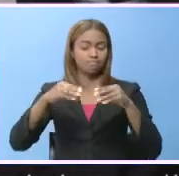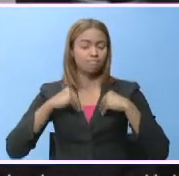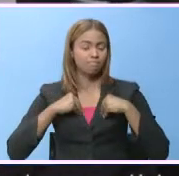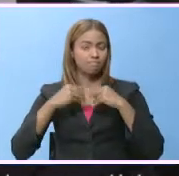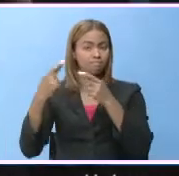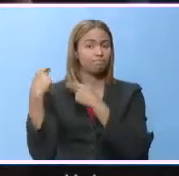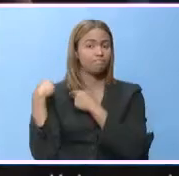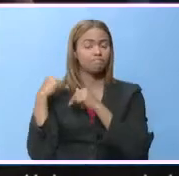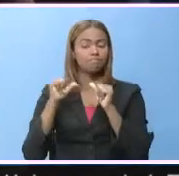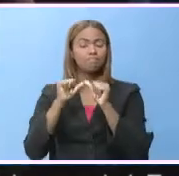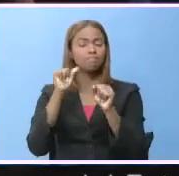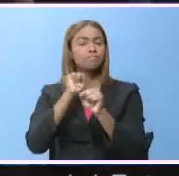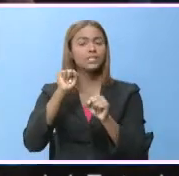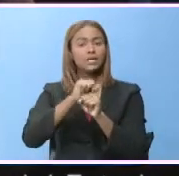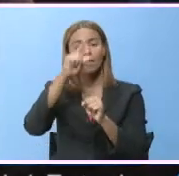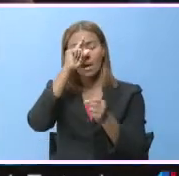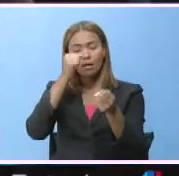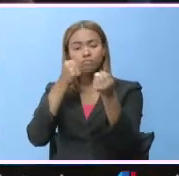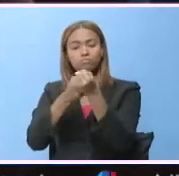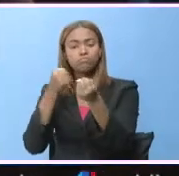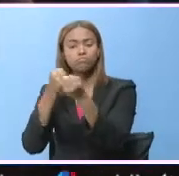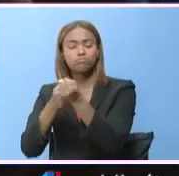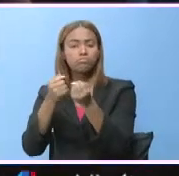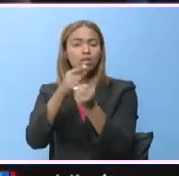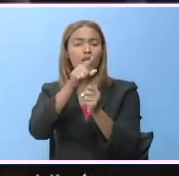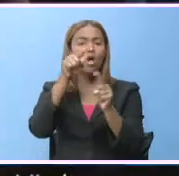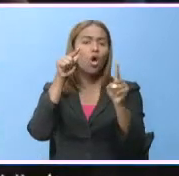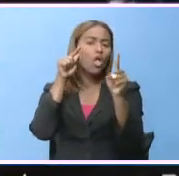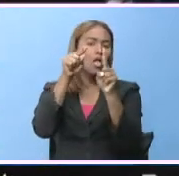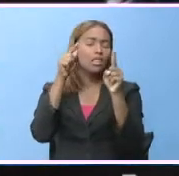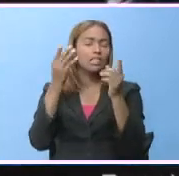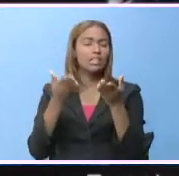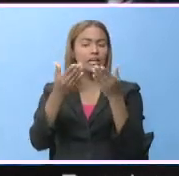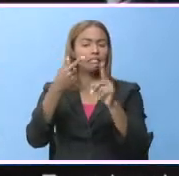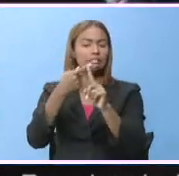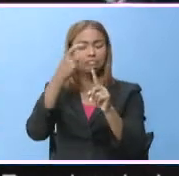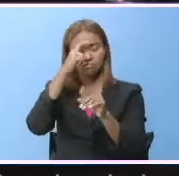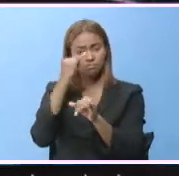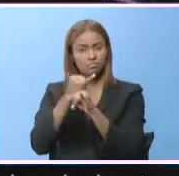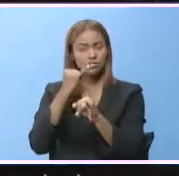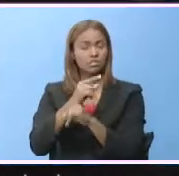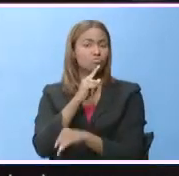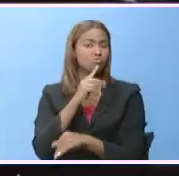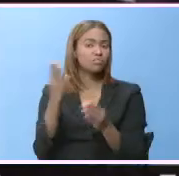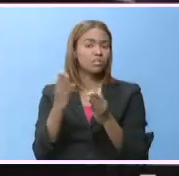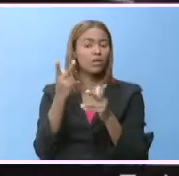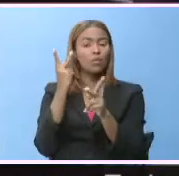de continuar trabajando para dar respuestas a los objetivos que dieron origen a la institución, que son